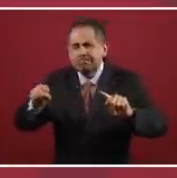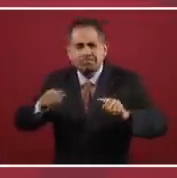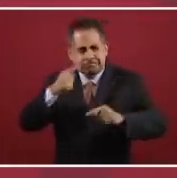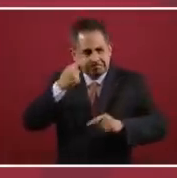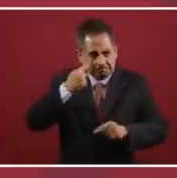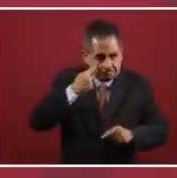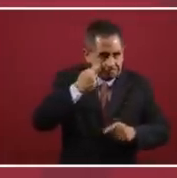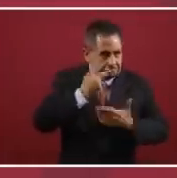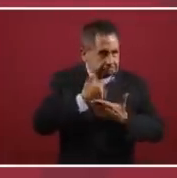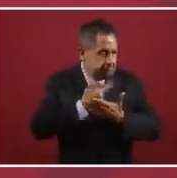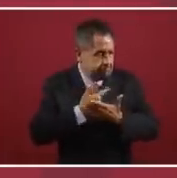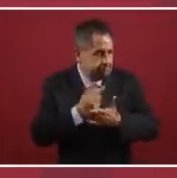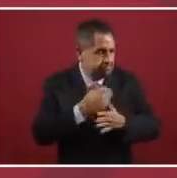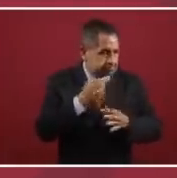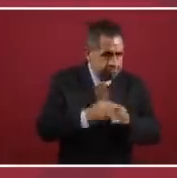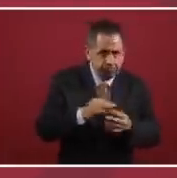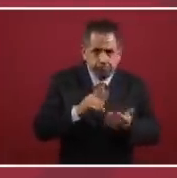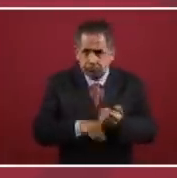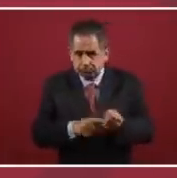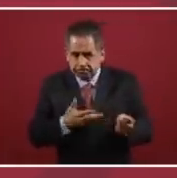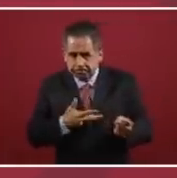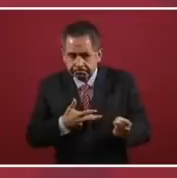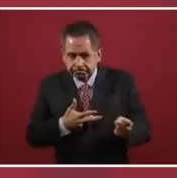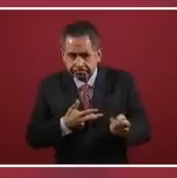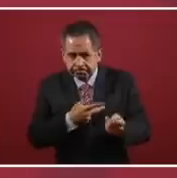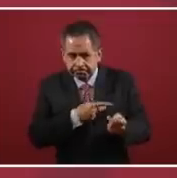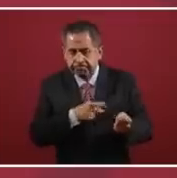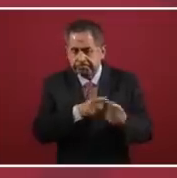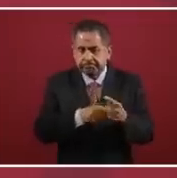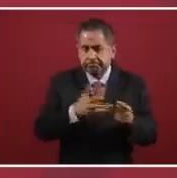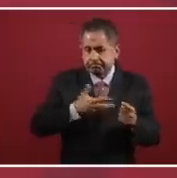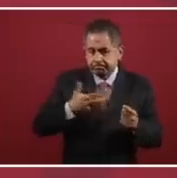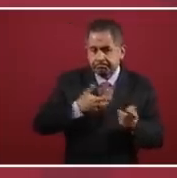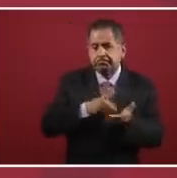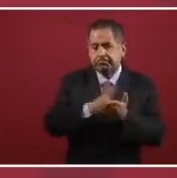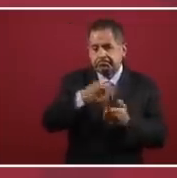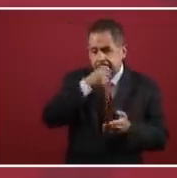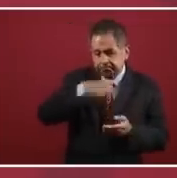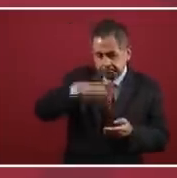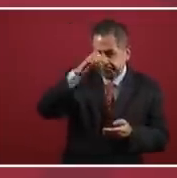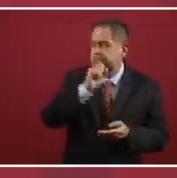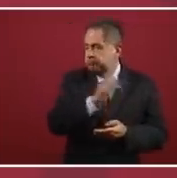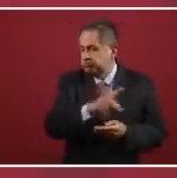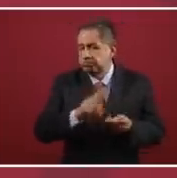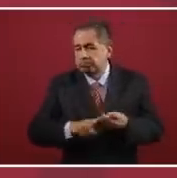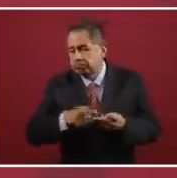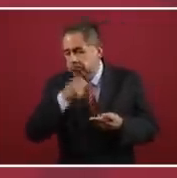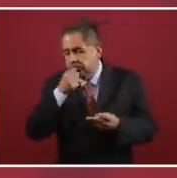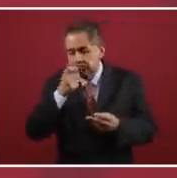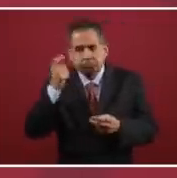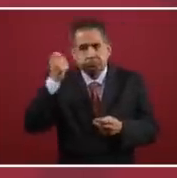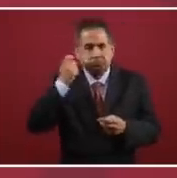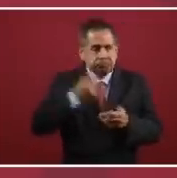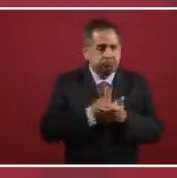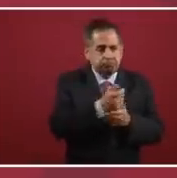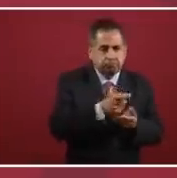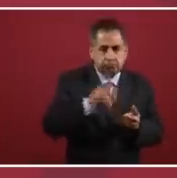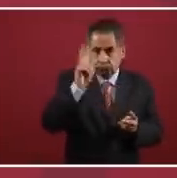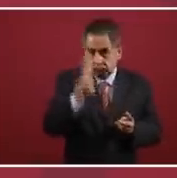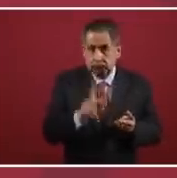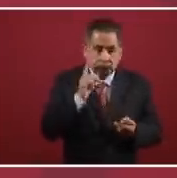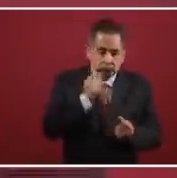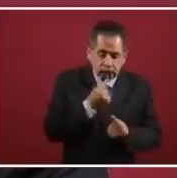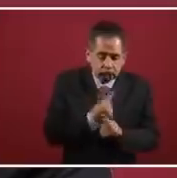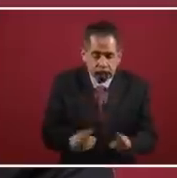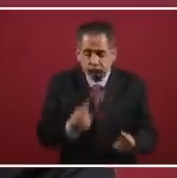constatar quiénes tenían el derecho a la pensión, adultos mayores, si había una niña, un